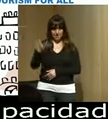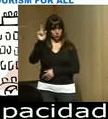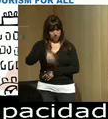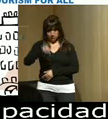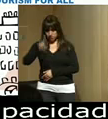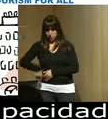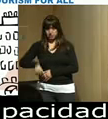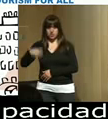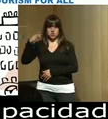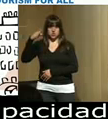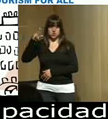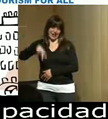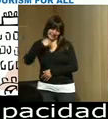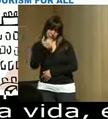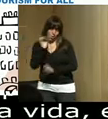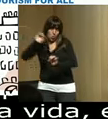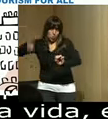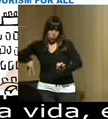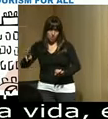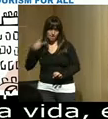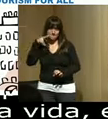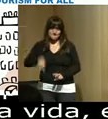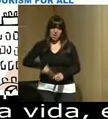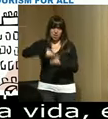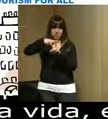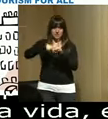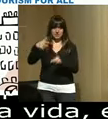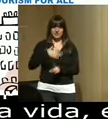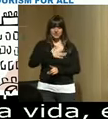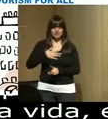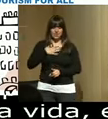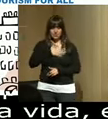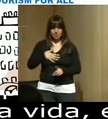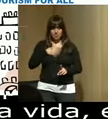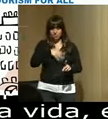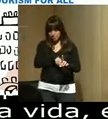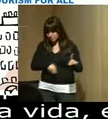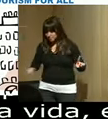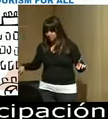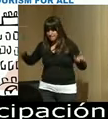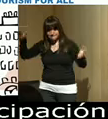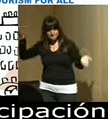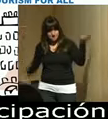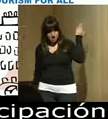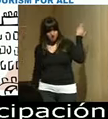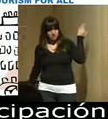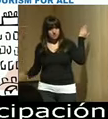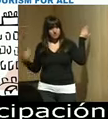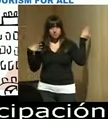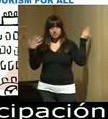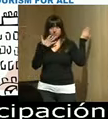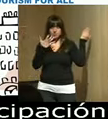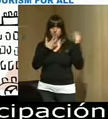nunca, se ve que los niveles de satisfacción son siempre mucho menores para las personas con discapacidad con respecto a las personas sin discapacidad. Por ejemplo, a